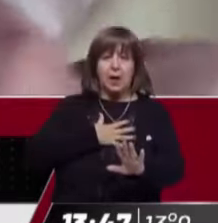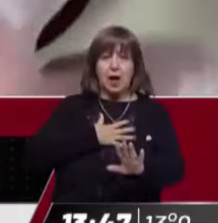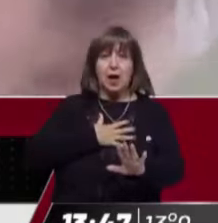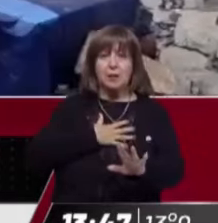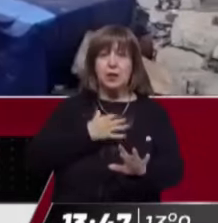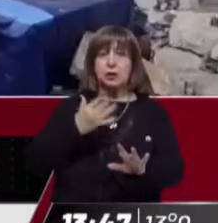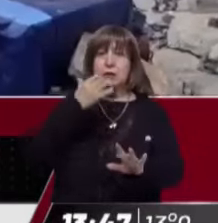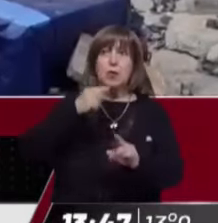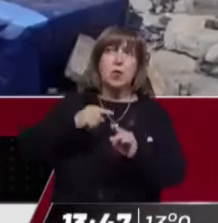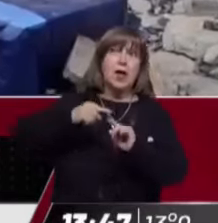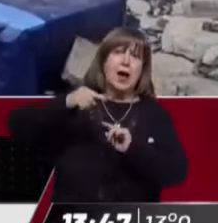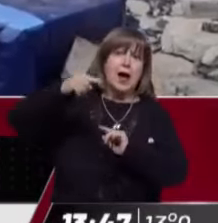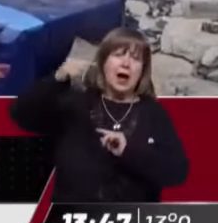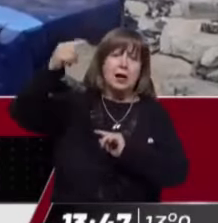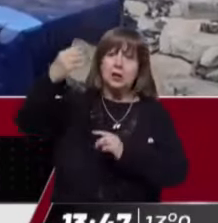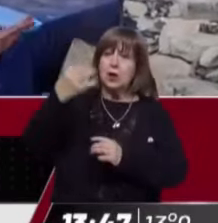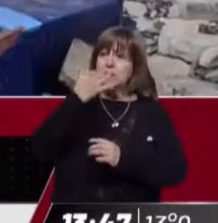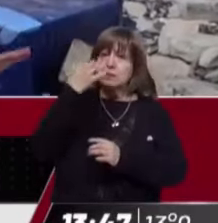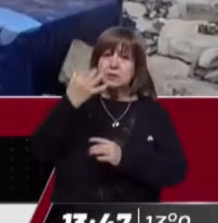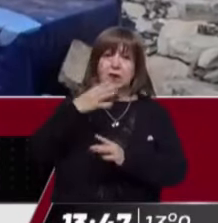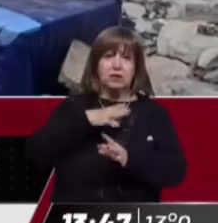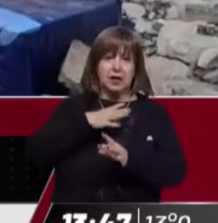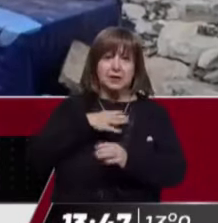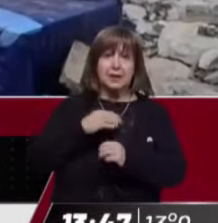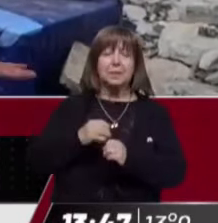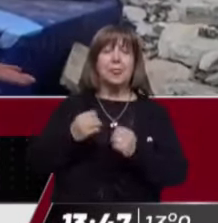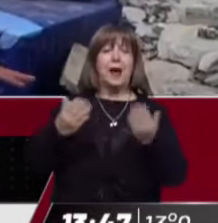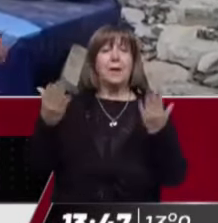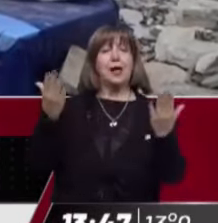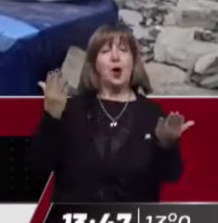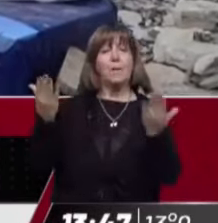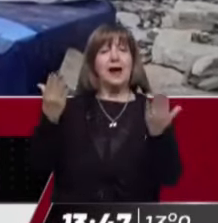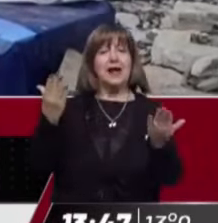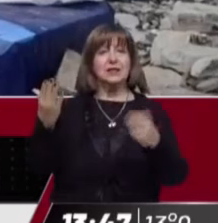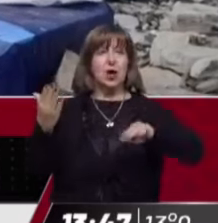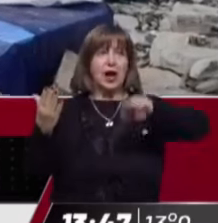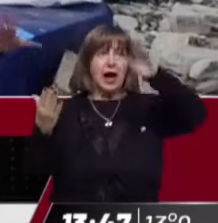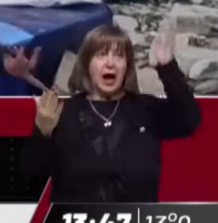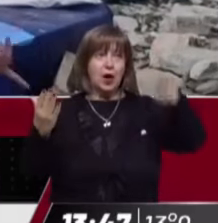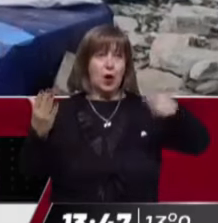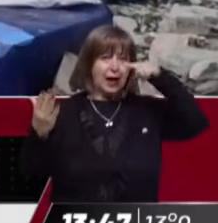aire bastante, es muy alto. Comparame la Aconcagua con el Everest, si se puede.